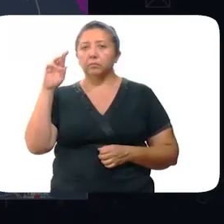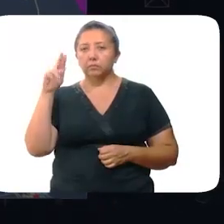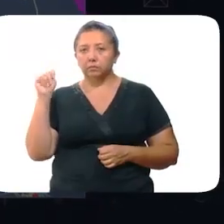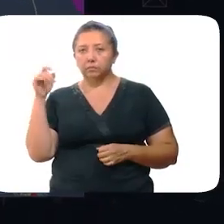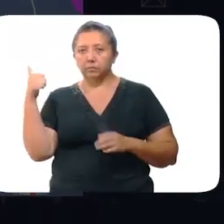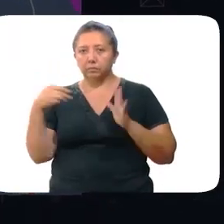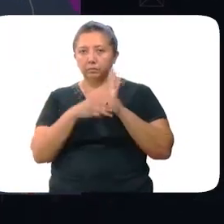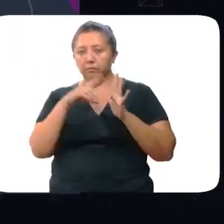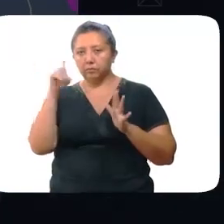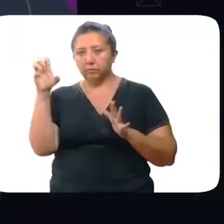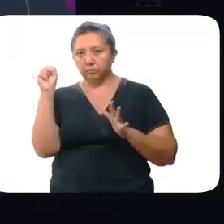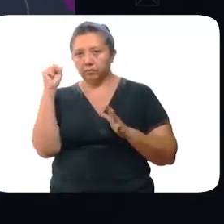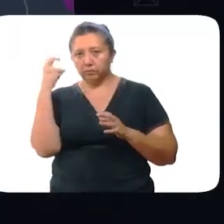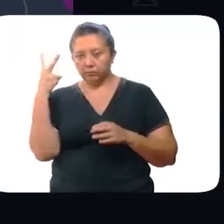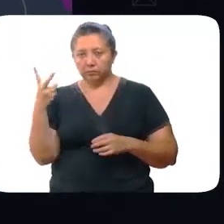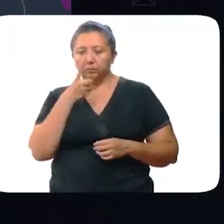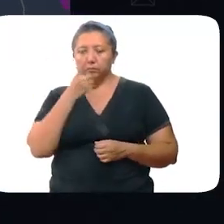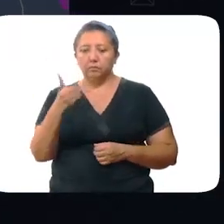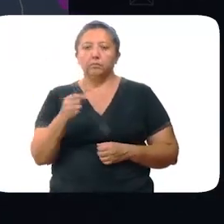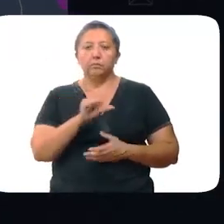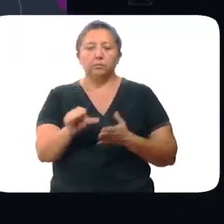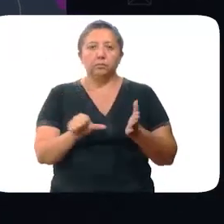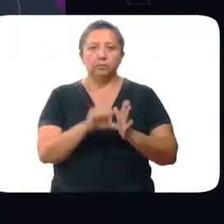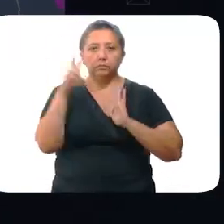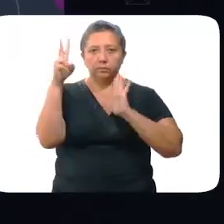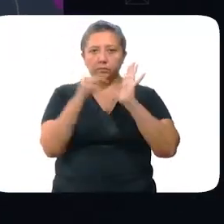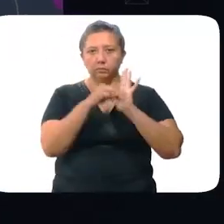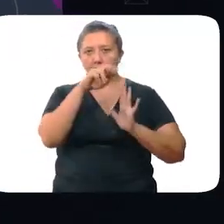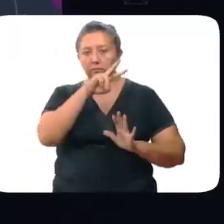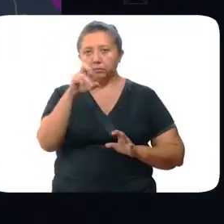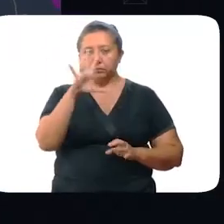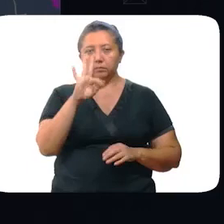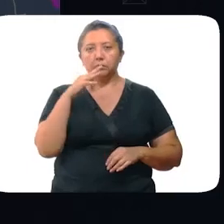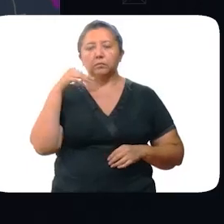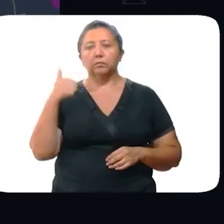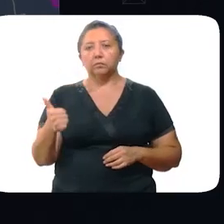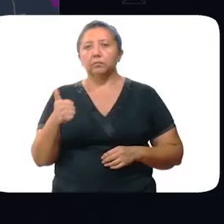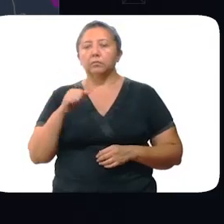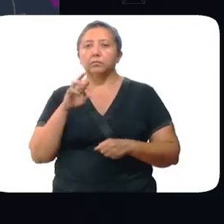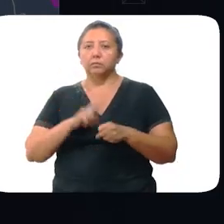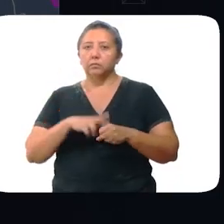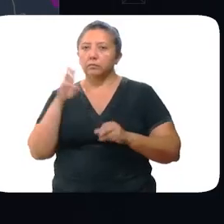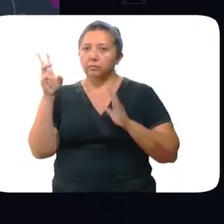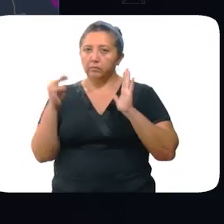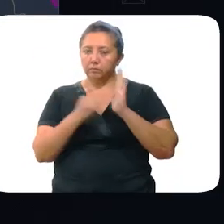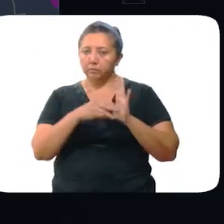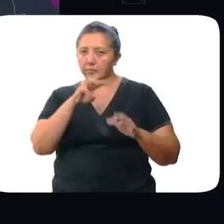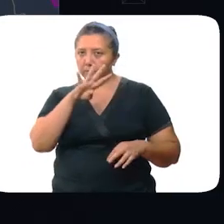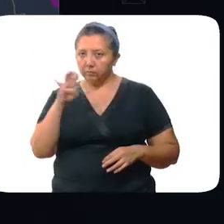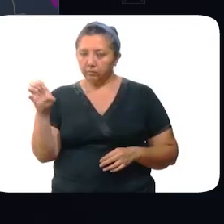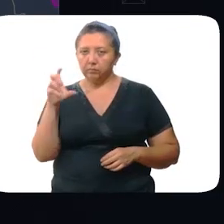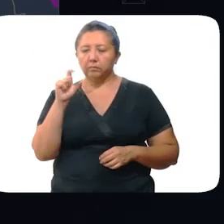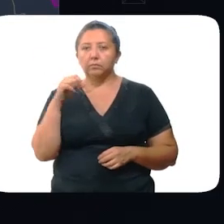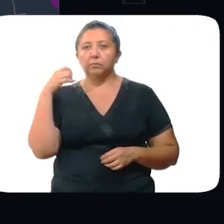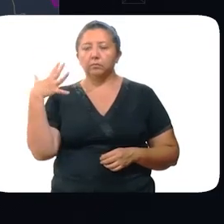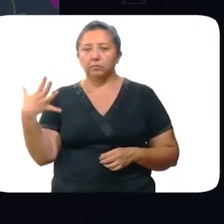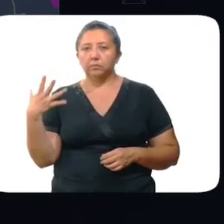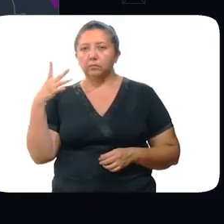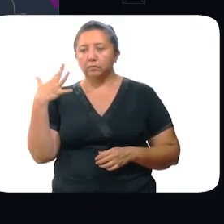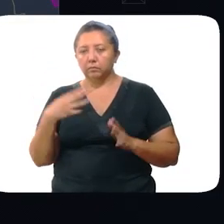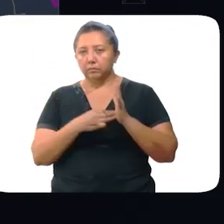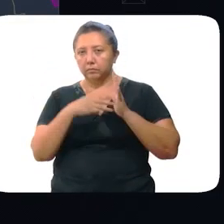oriente 6.162, en la zona centro 2.246, en la zona sur 3.425